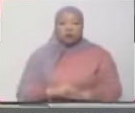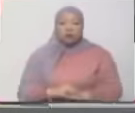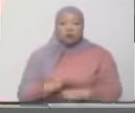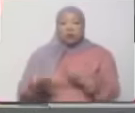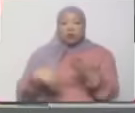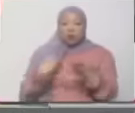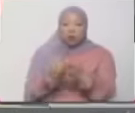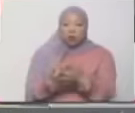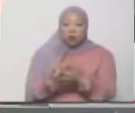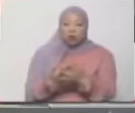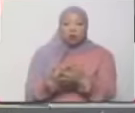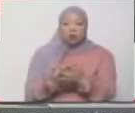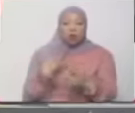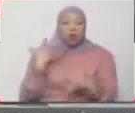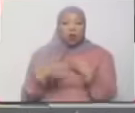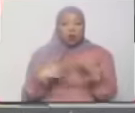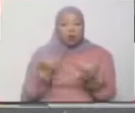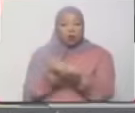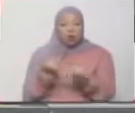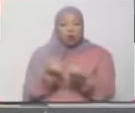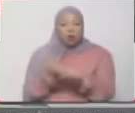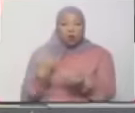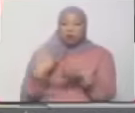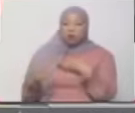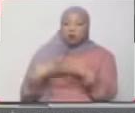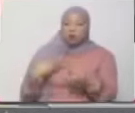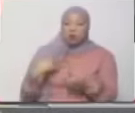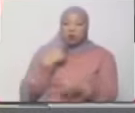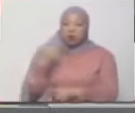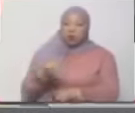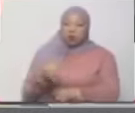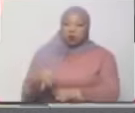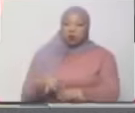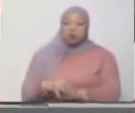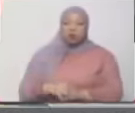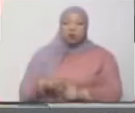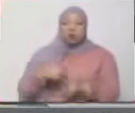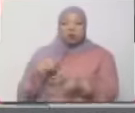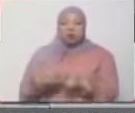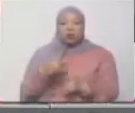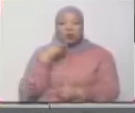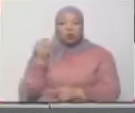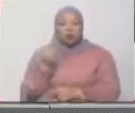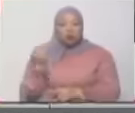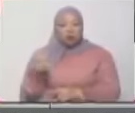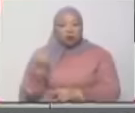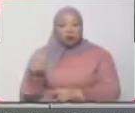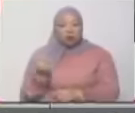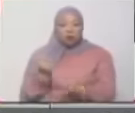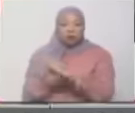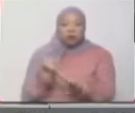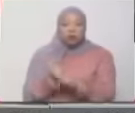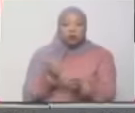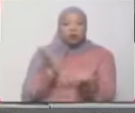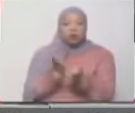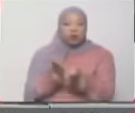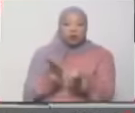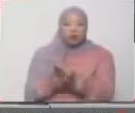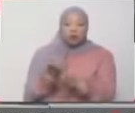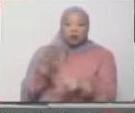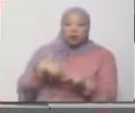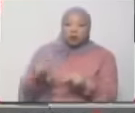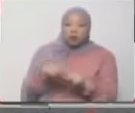través de esto, X, ¿verdad? Entonces el muchacho que llega a la escuela desde